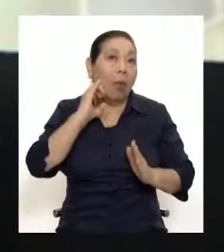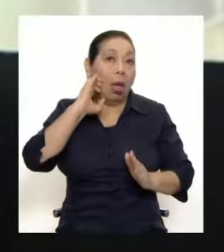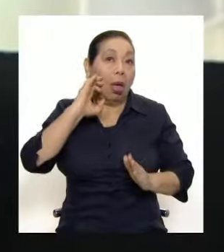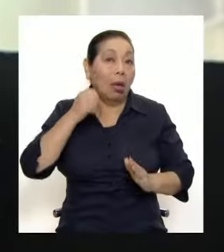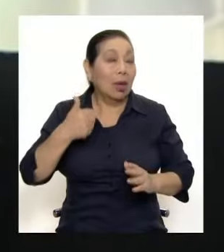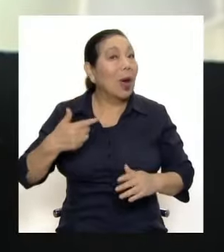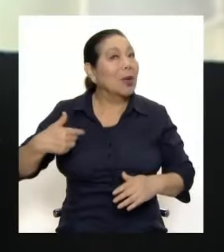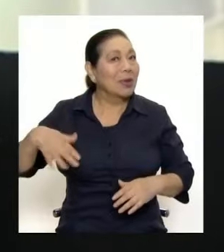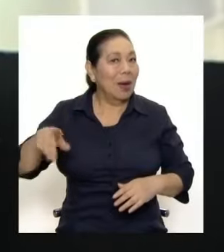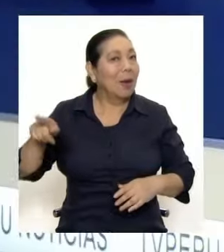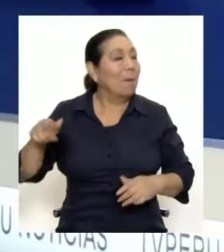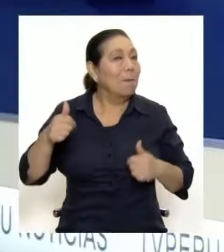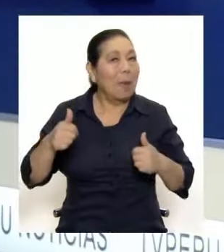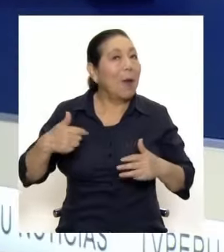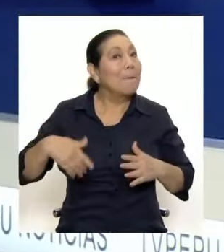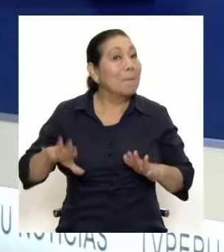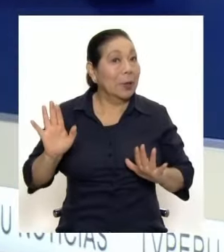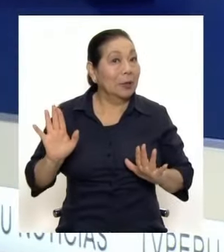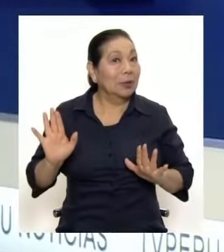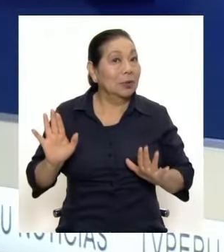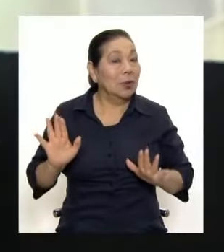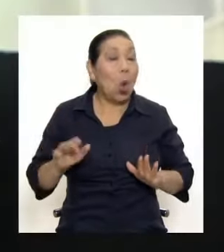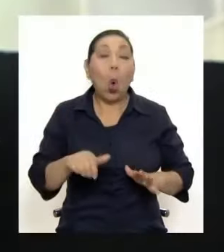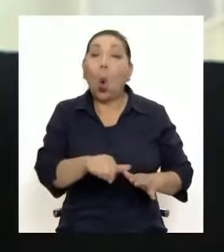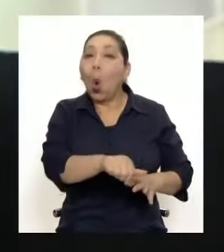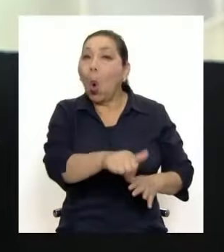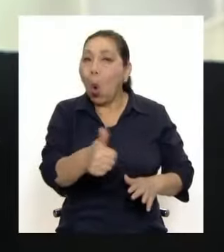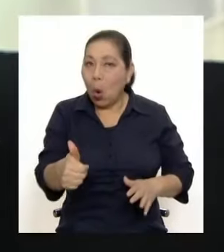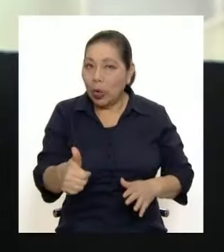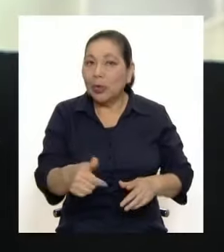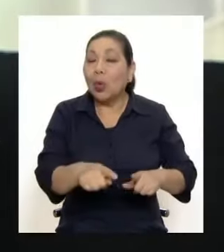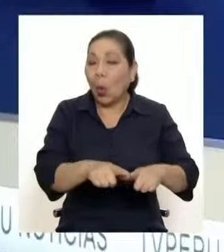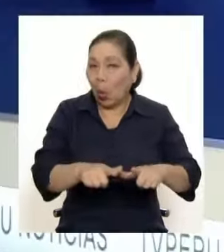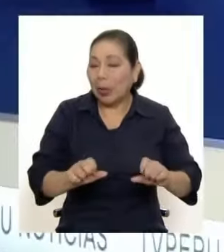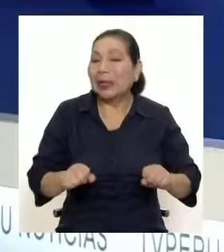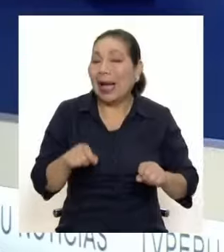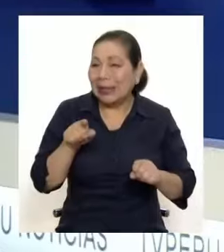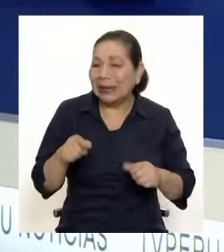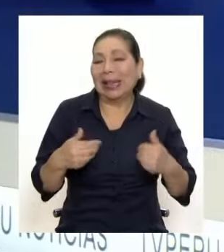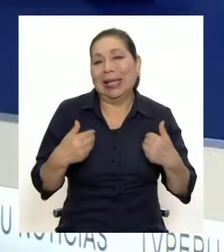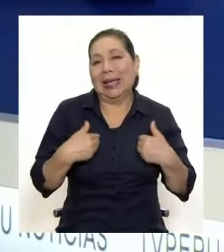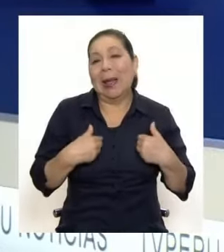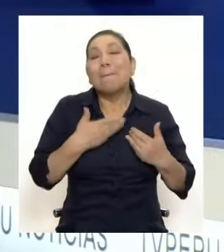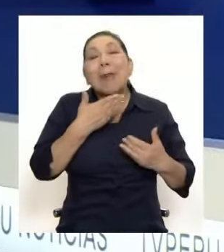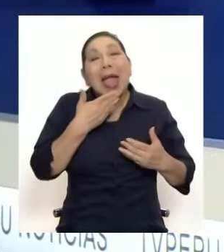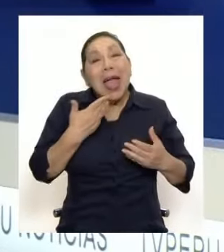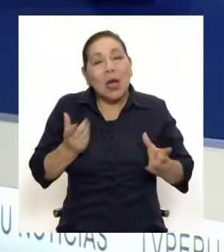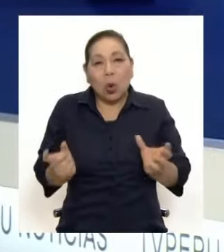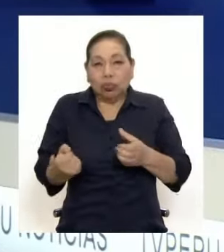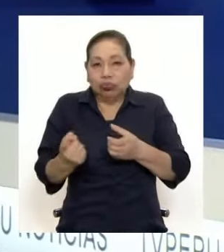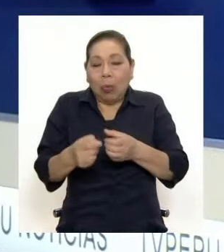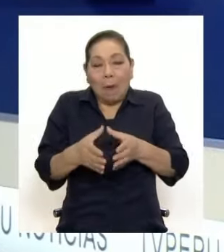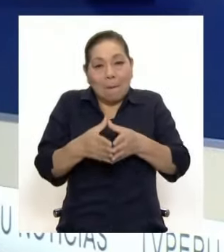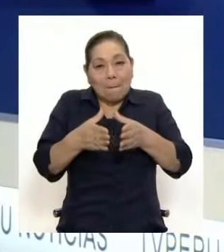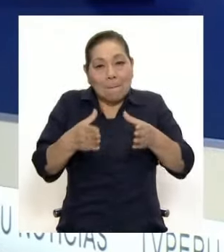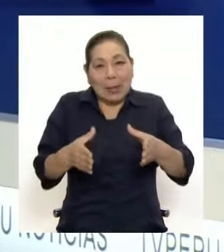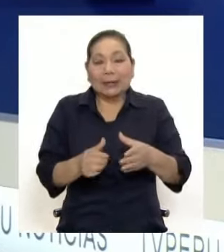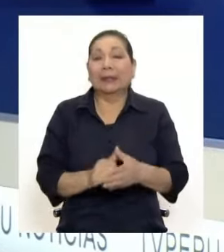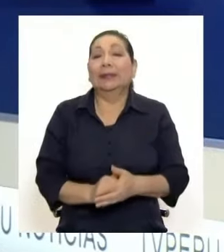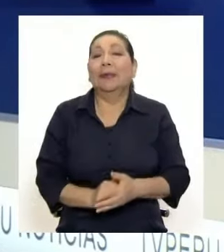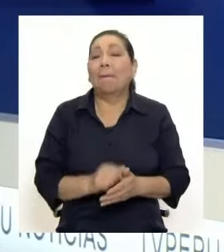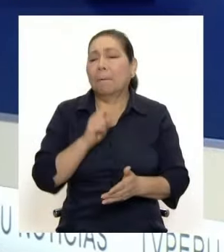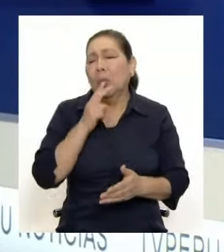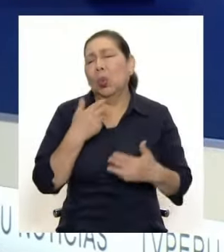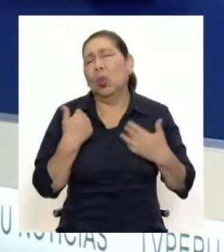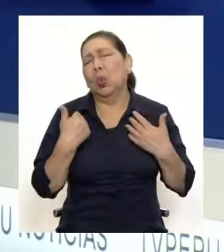expansión ica es espectacular pero podríamos explorar otros otros otras áreas exente o sea ahí tenemos una una ventana inmensa porque el